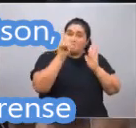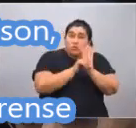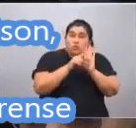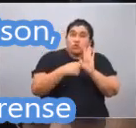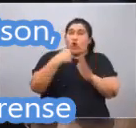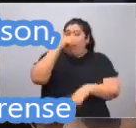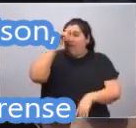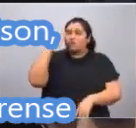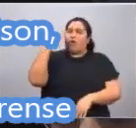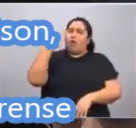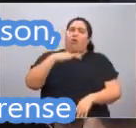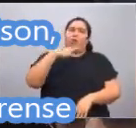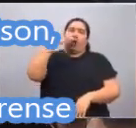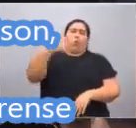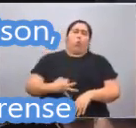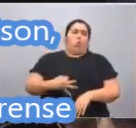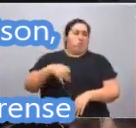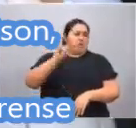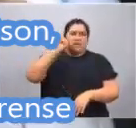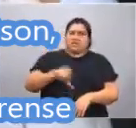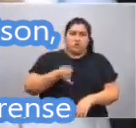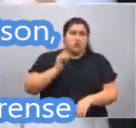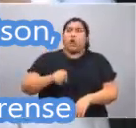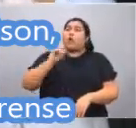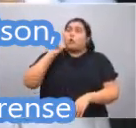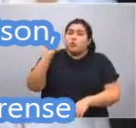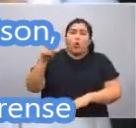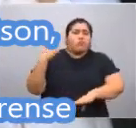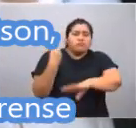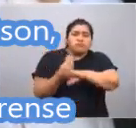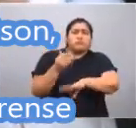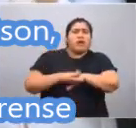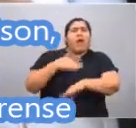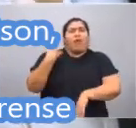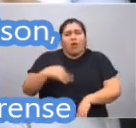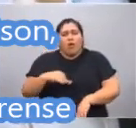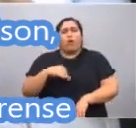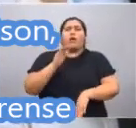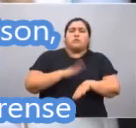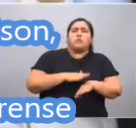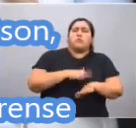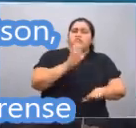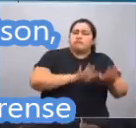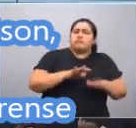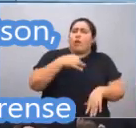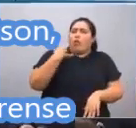Nacional. Tiene que cumplir sus deberes y obligaciones.